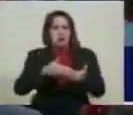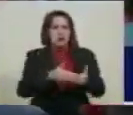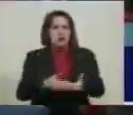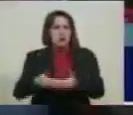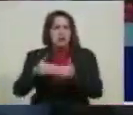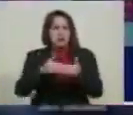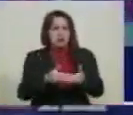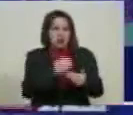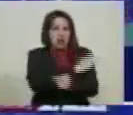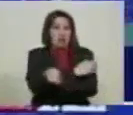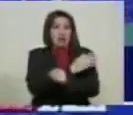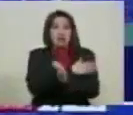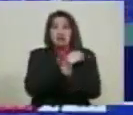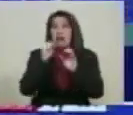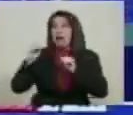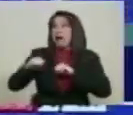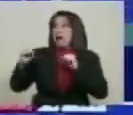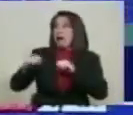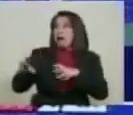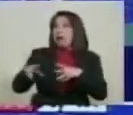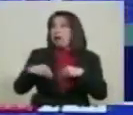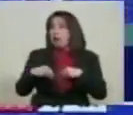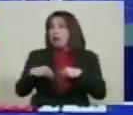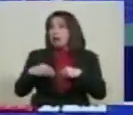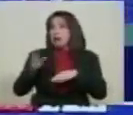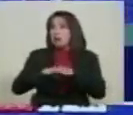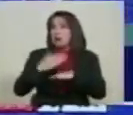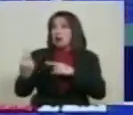Es una derecha colombianizada